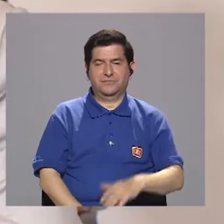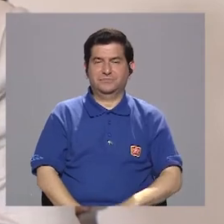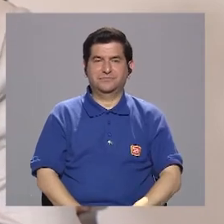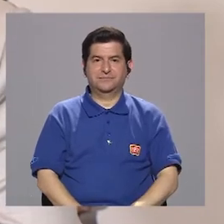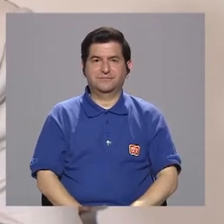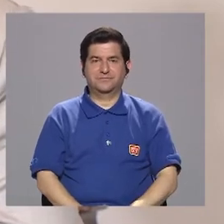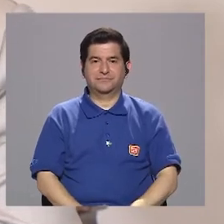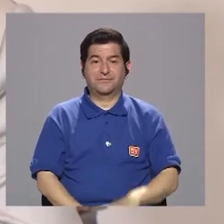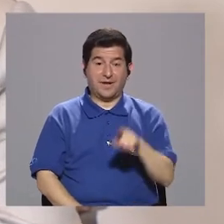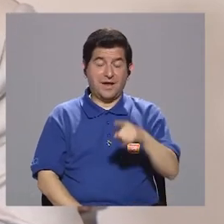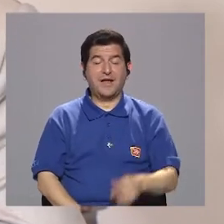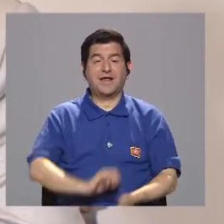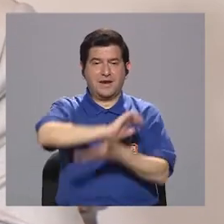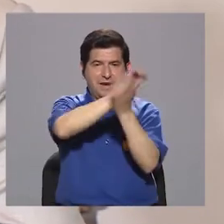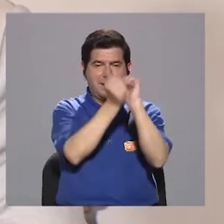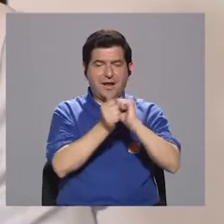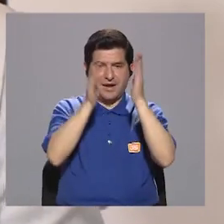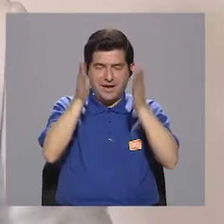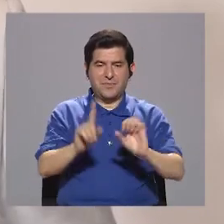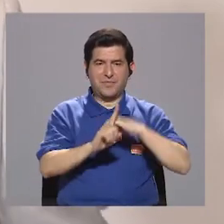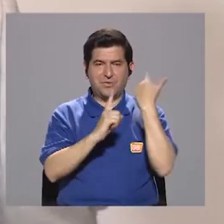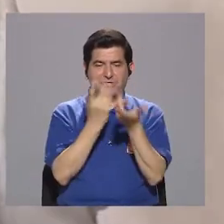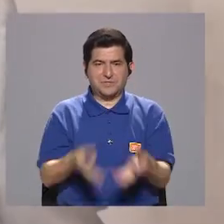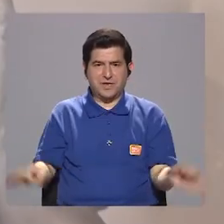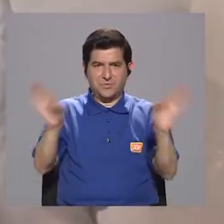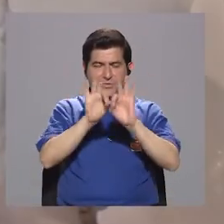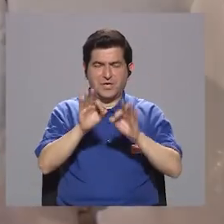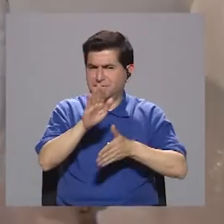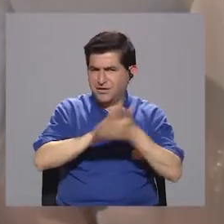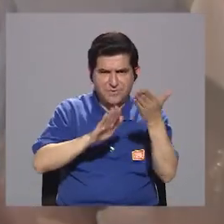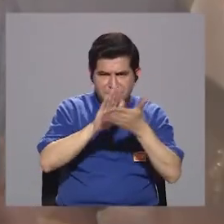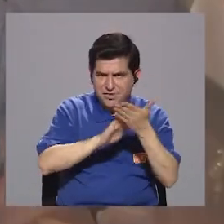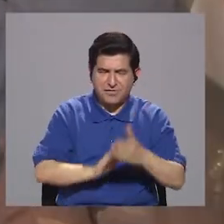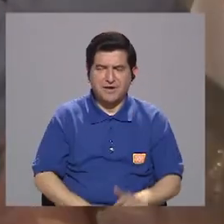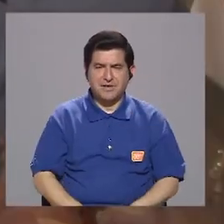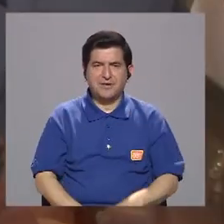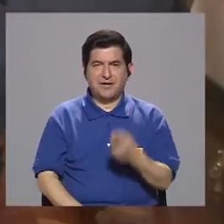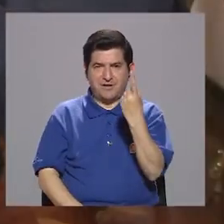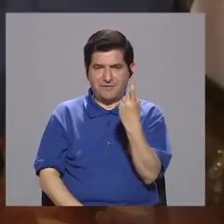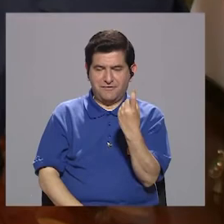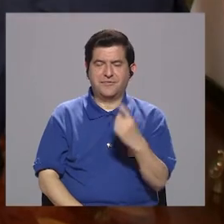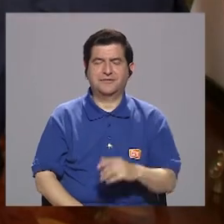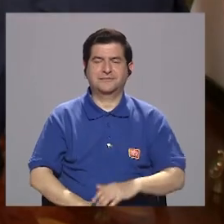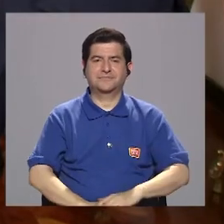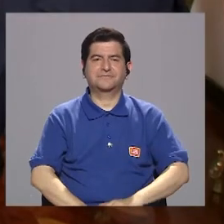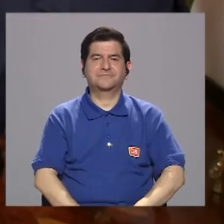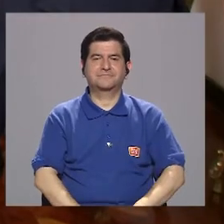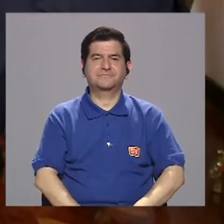casualmente, el gran reformador social. Quédese con nosotros, no se vaya, nos queda un bloque más todavía.